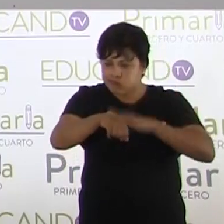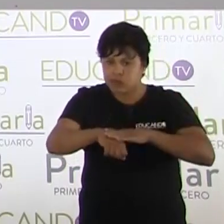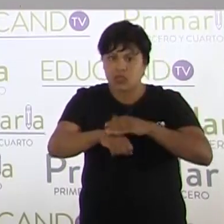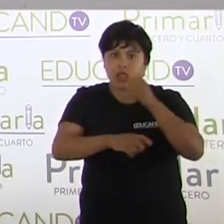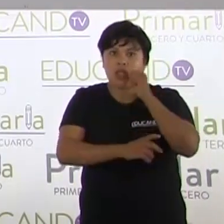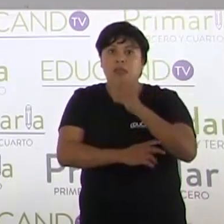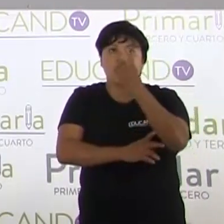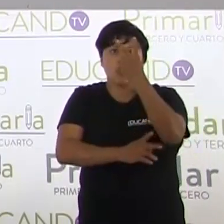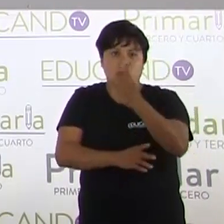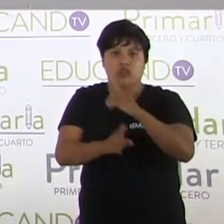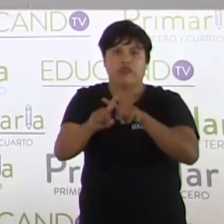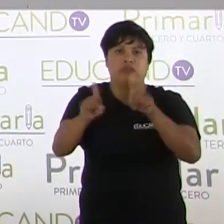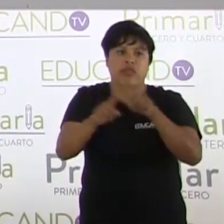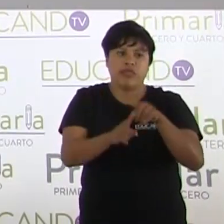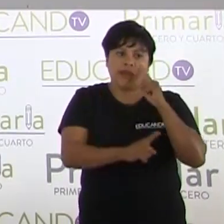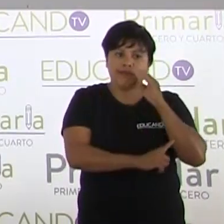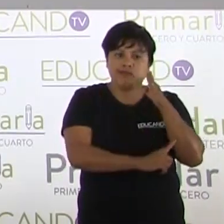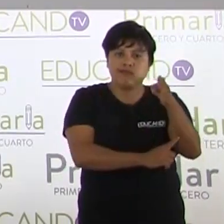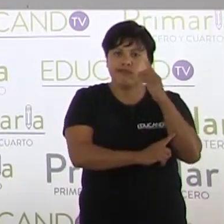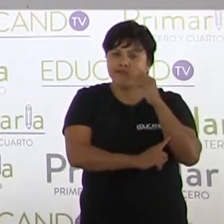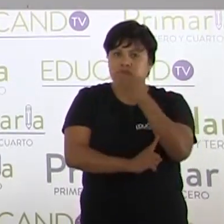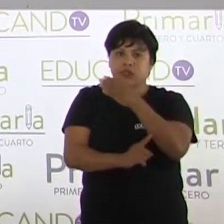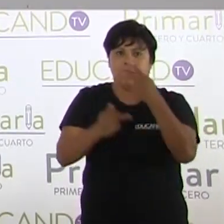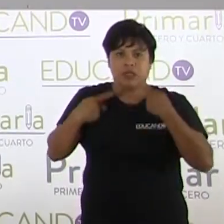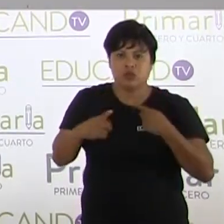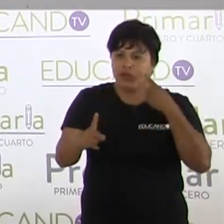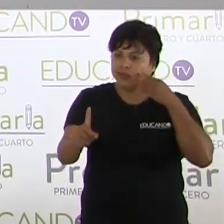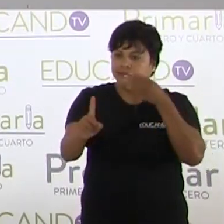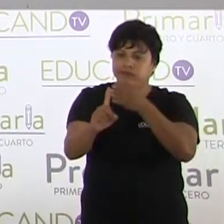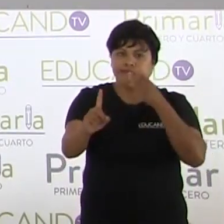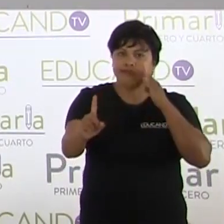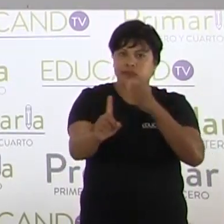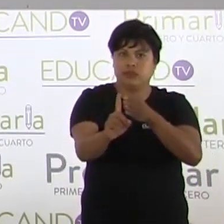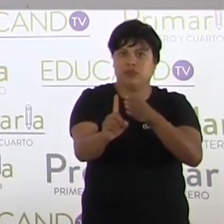dos perspectivas al individuo, sí, al